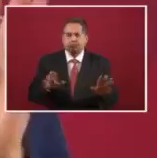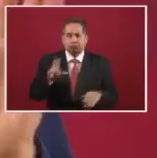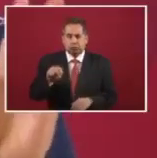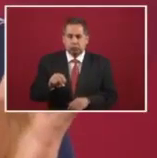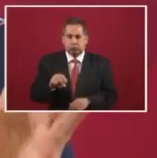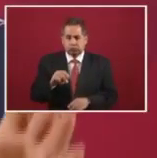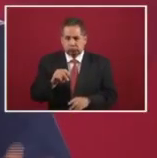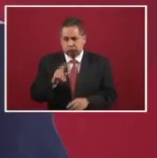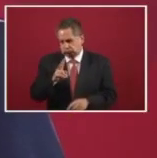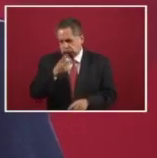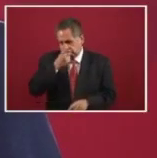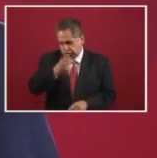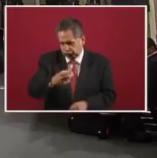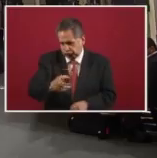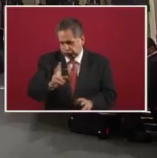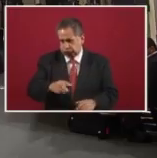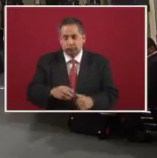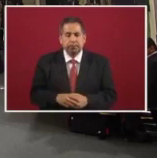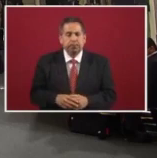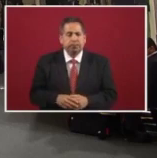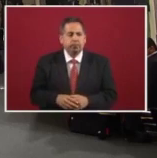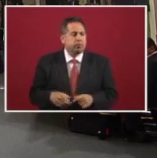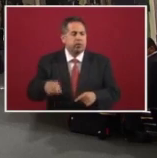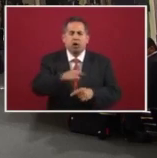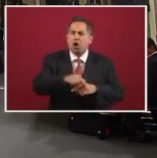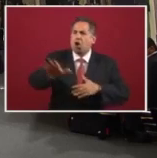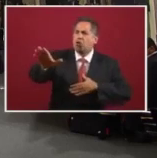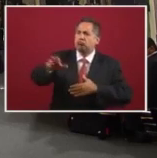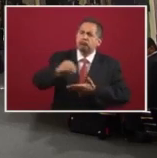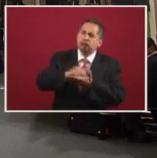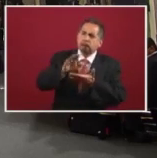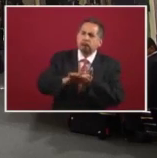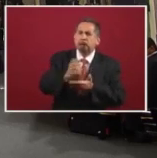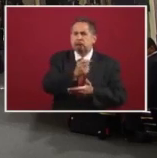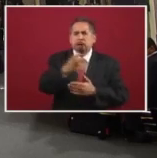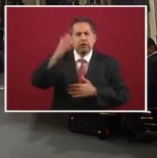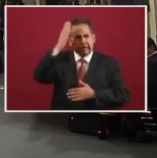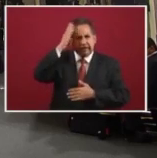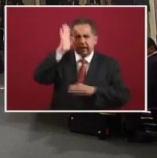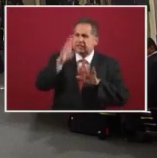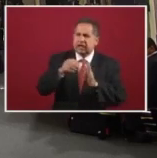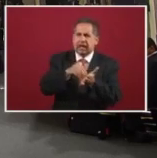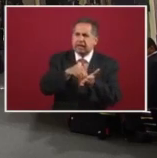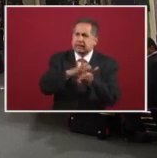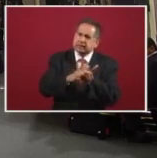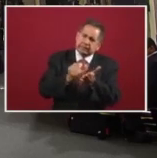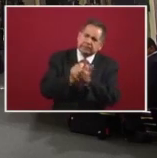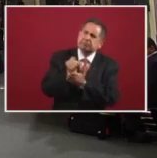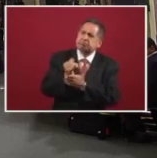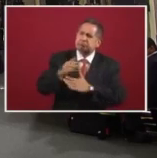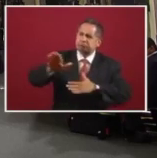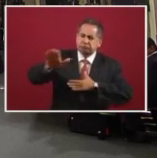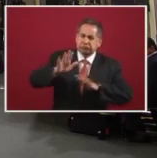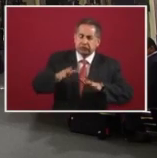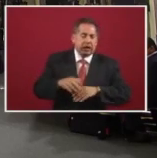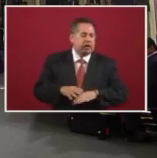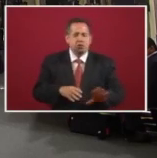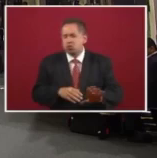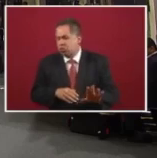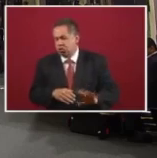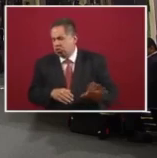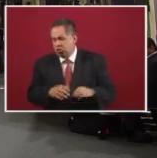Eso es lo que puedo decir. Y con la toma de nota de varios líderes que han sido ya obviamente no elegidos. Tiene por